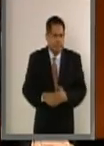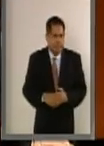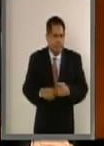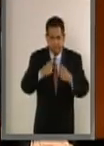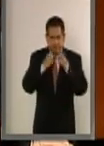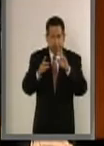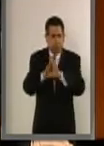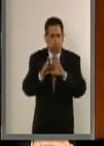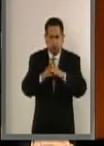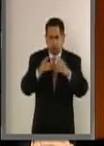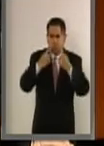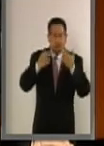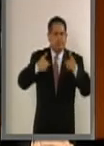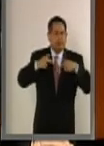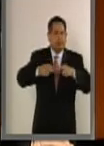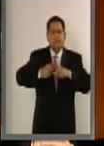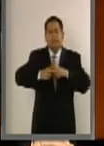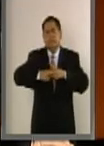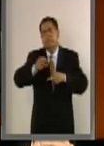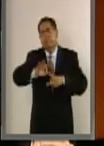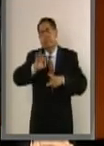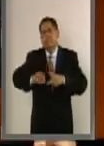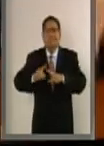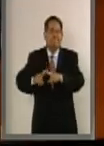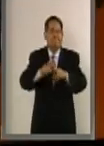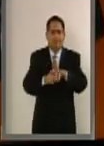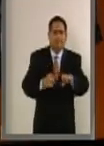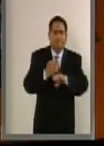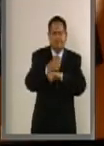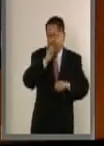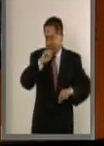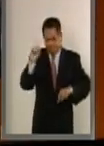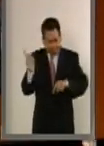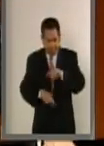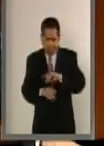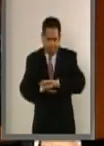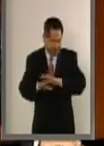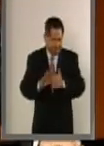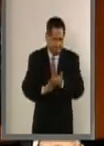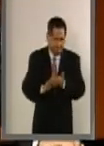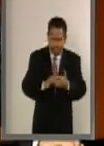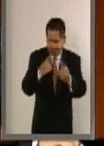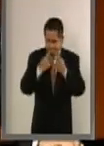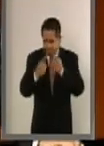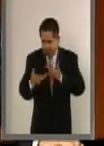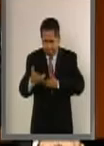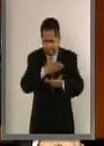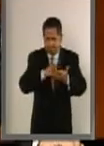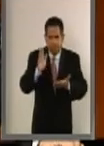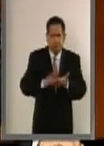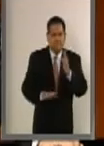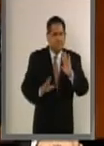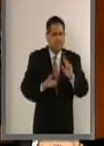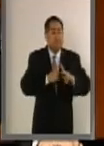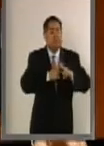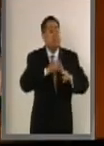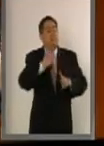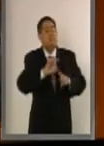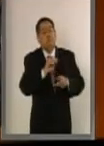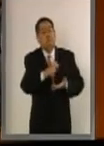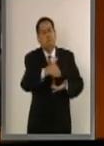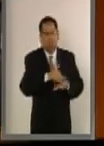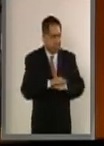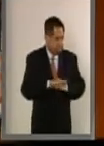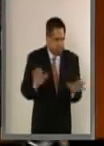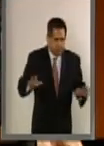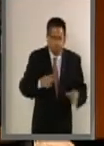de la representación proporcional en los estados, también vamos adelante con ello y terminemos con los pluris. Tenemos que